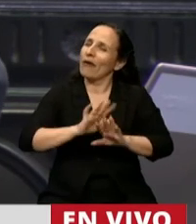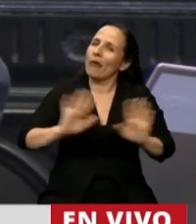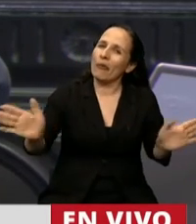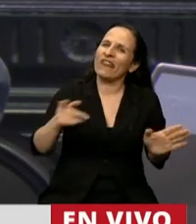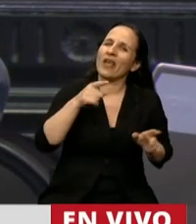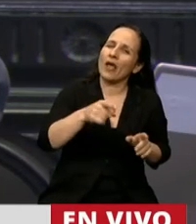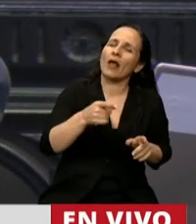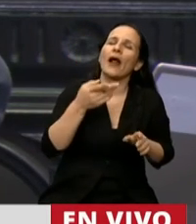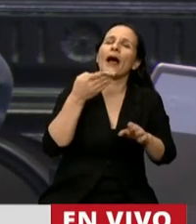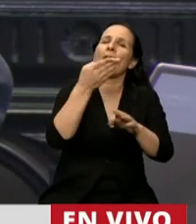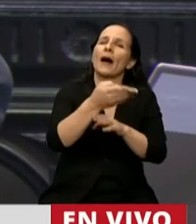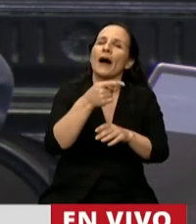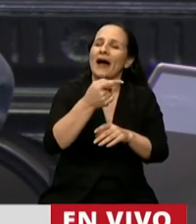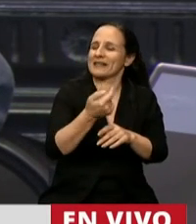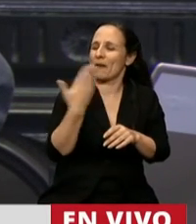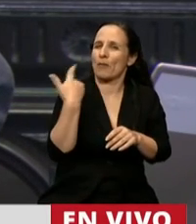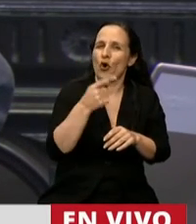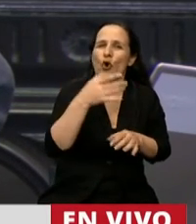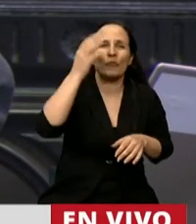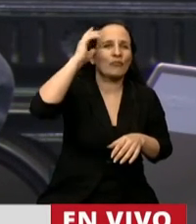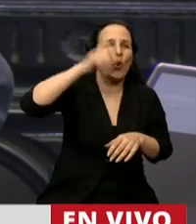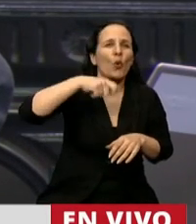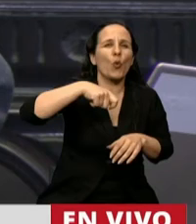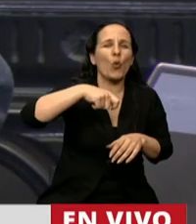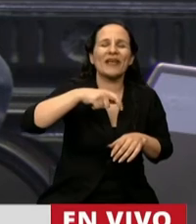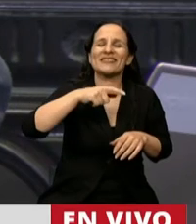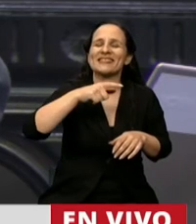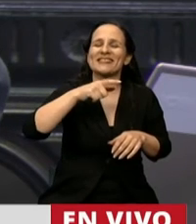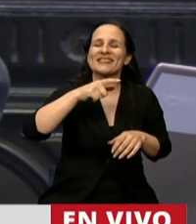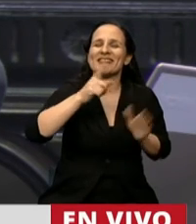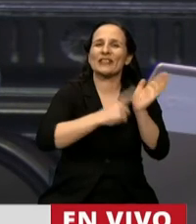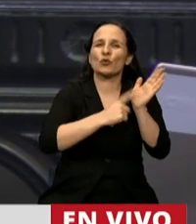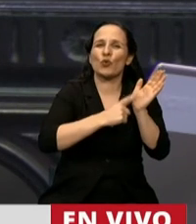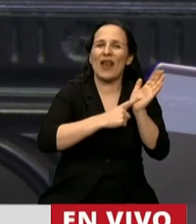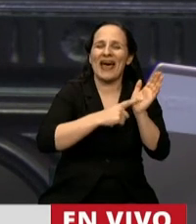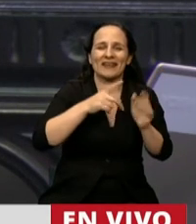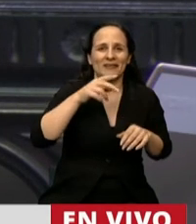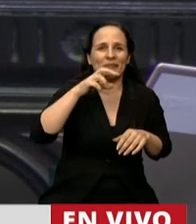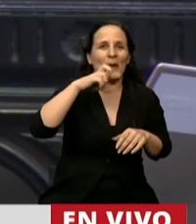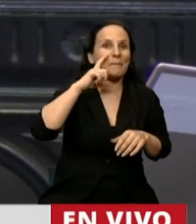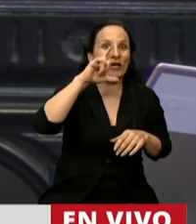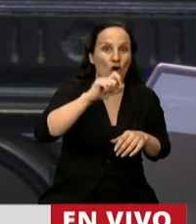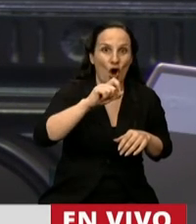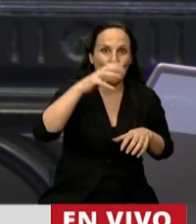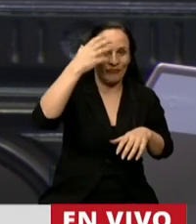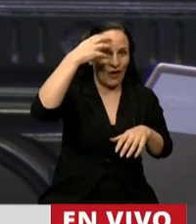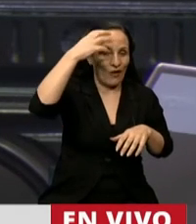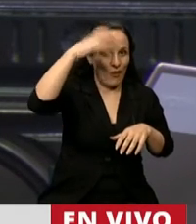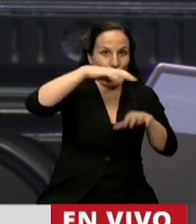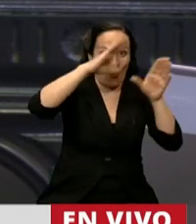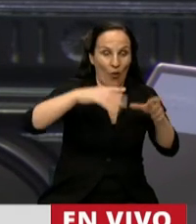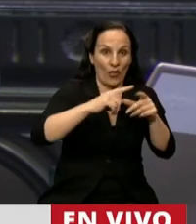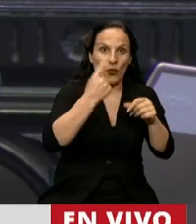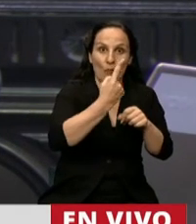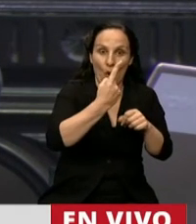con la invocación del fallo dictado recientemente por el juez titular del juzgado 1, Lavie Pico, que hizo lugar a